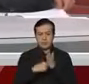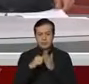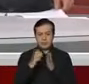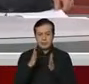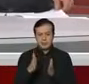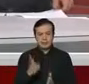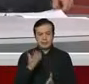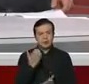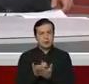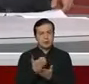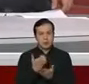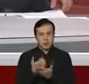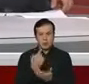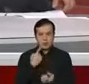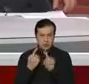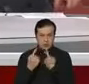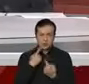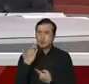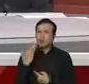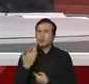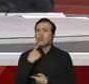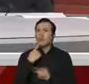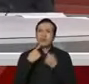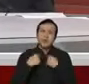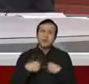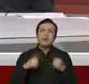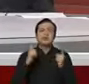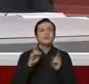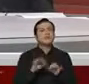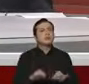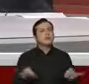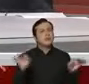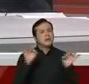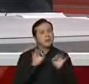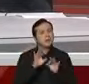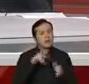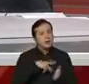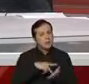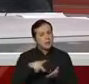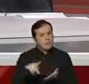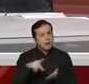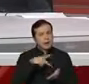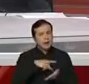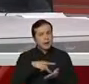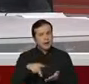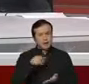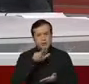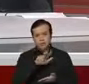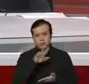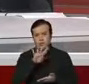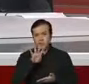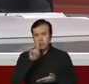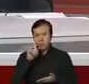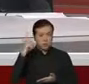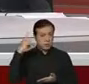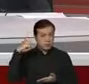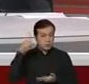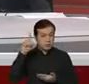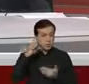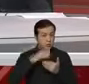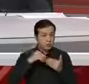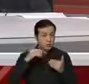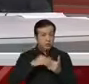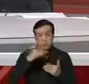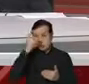de Economía y Finanzas, Richard Martínez, se mencionaba la importancia de haber pagado estos 341 millones de dólares de